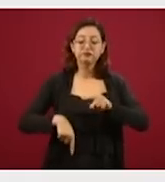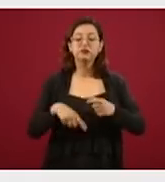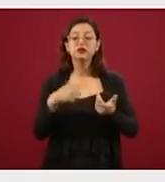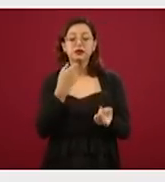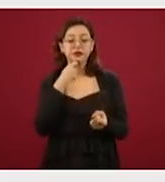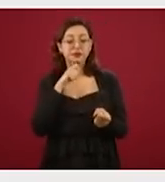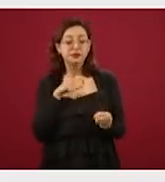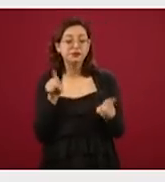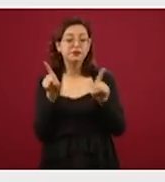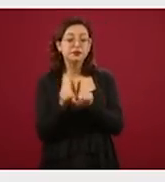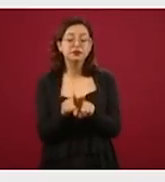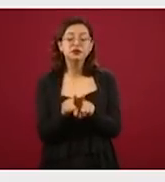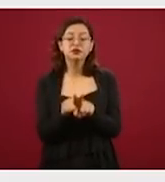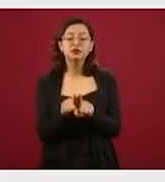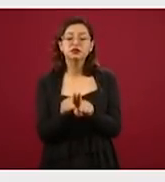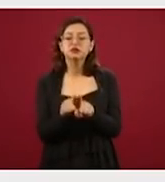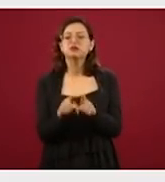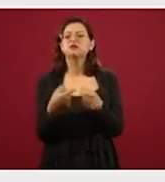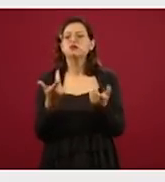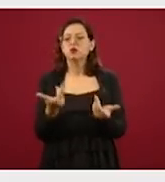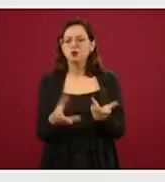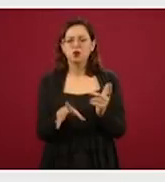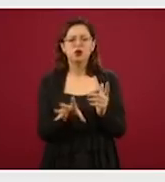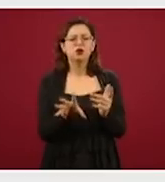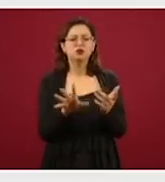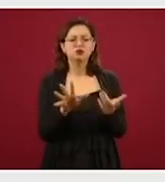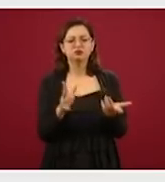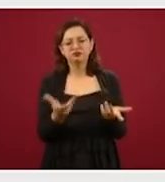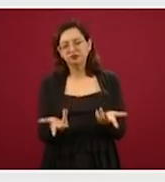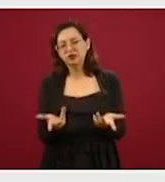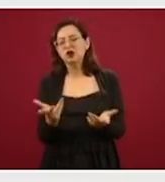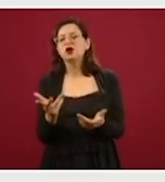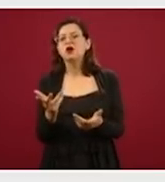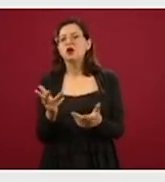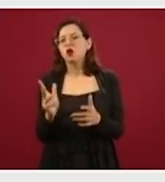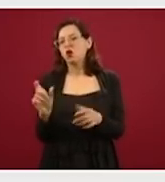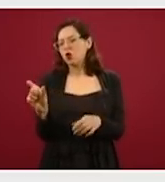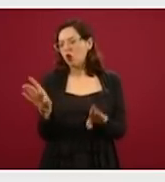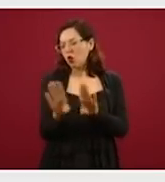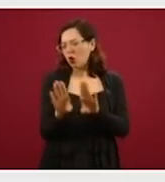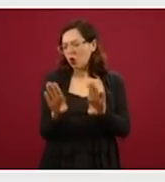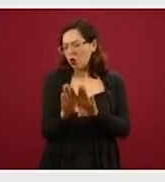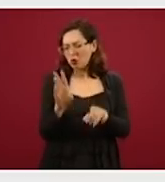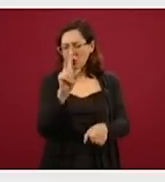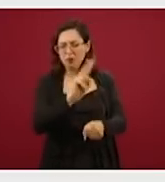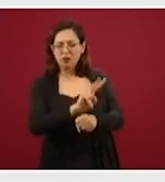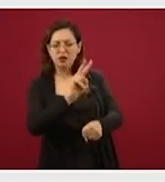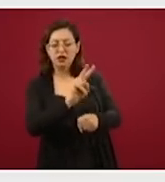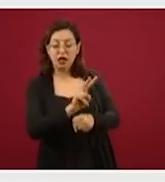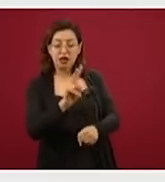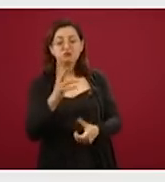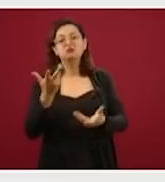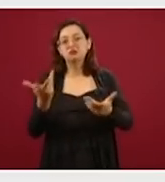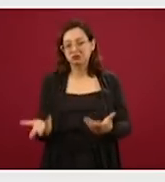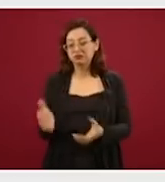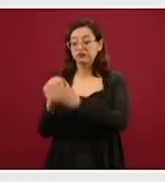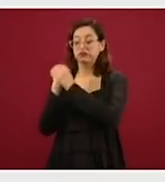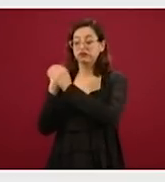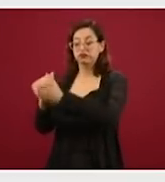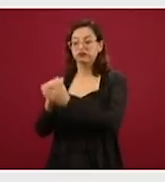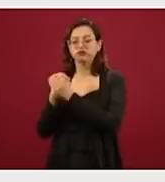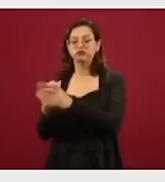procedimiento de selección estratégica, lo llama la ley, que pueden ser sorteos, que ahí sí se vale que se